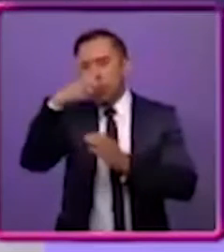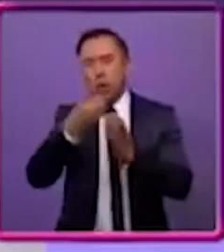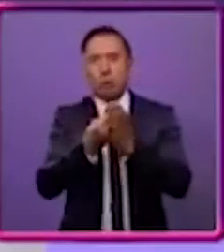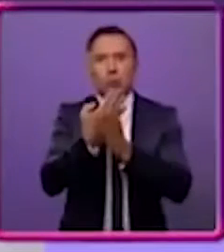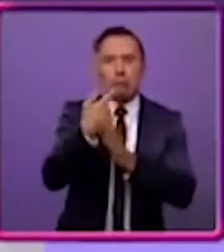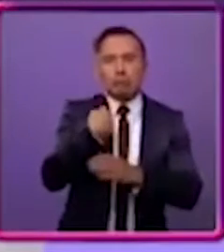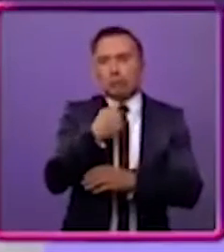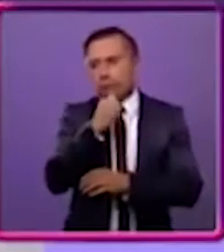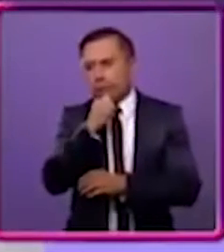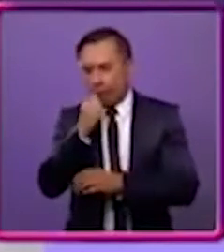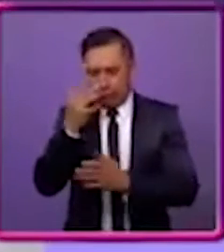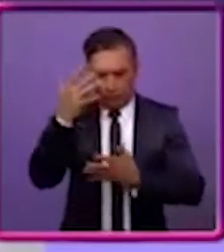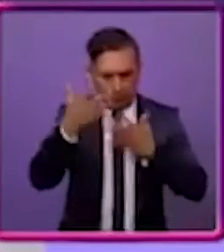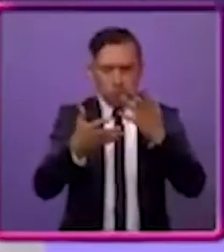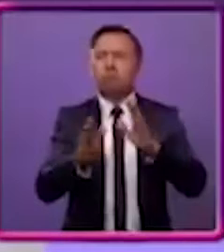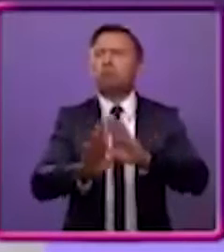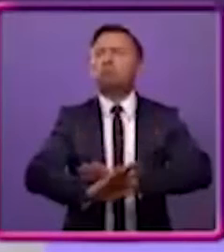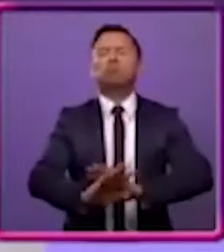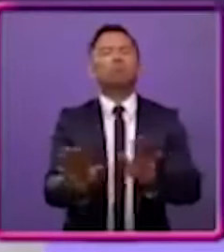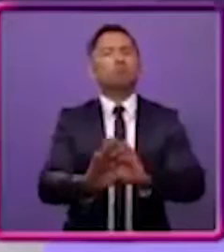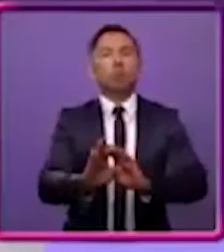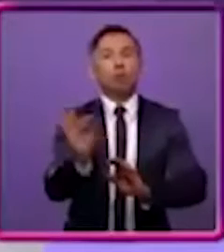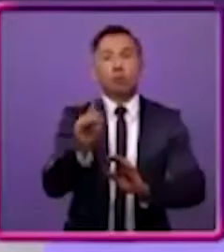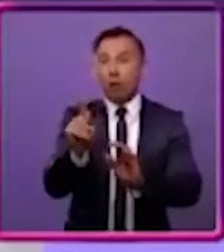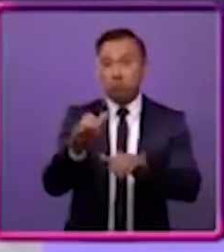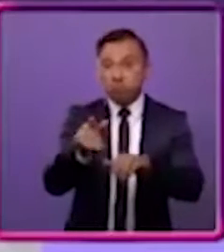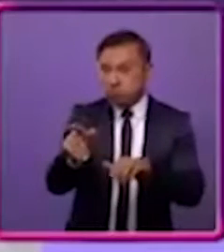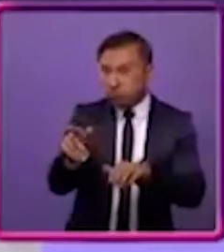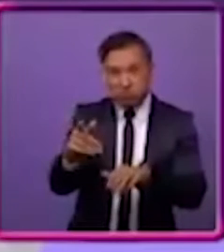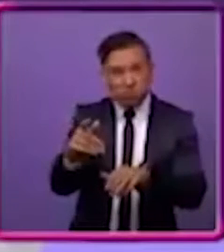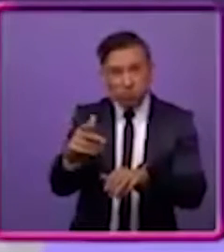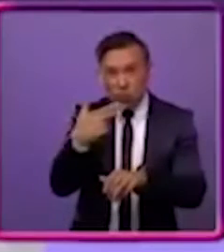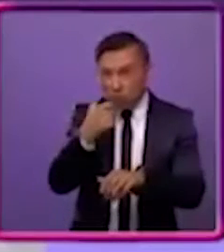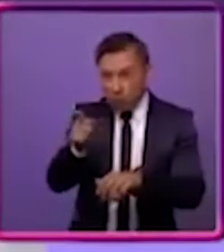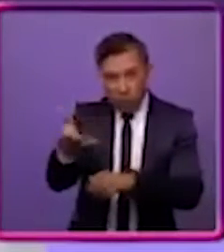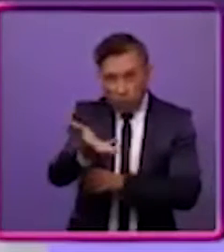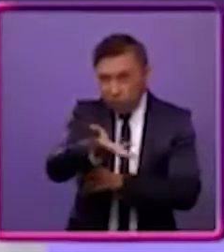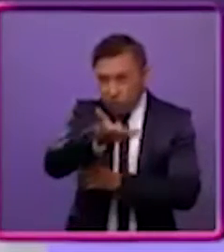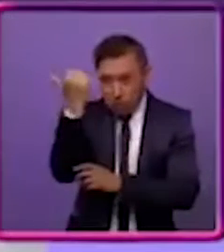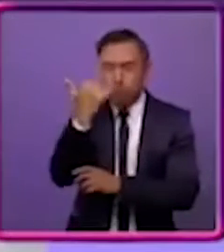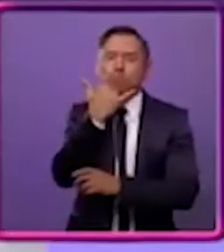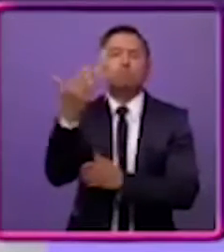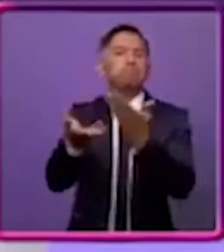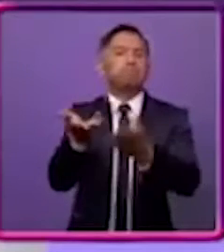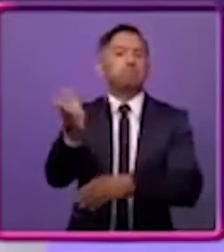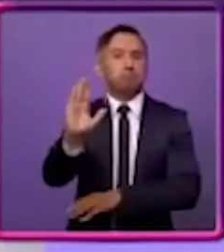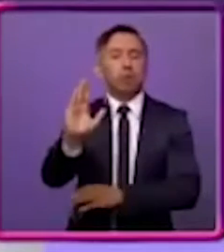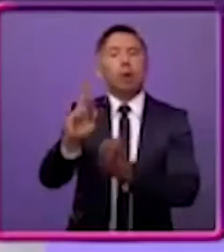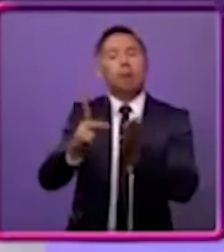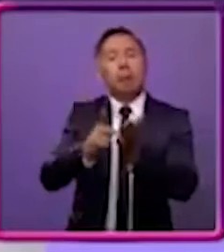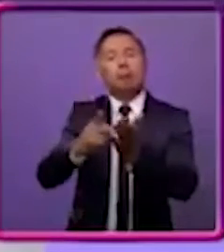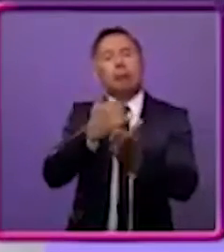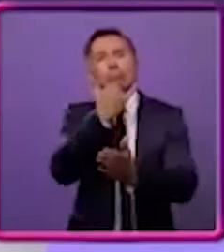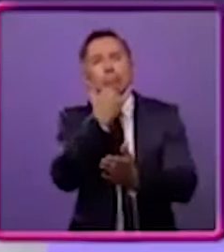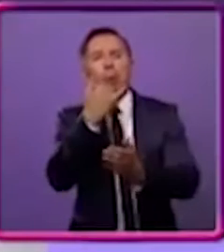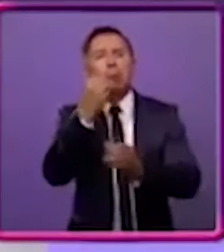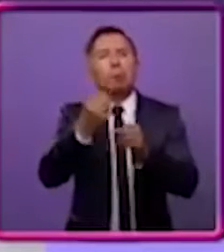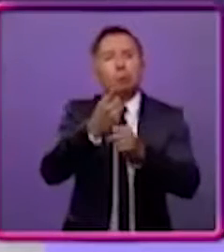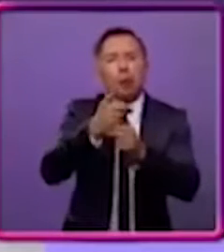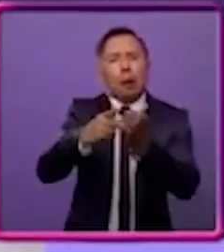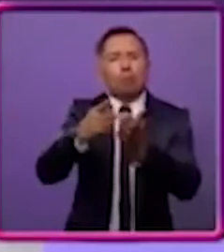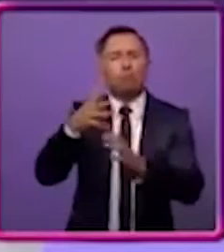no funciona, se va. Yo no doy segundas oportunidades. Tengo claro que además de una